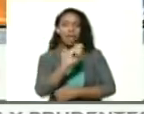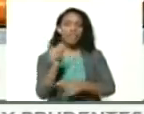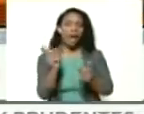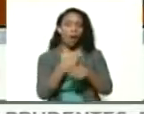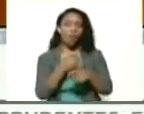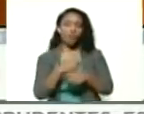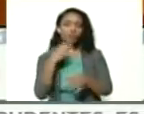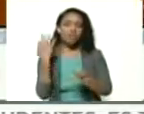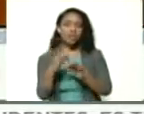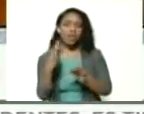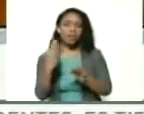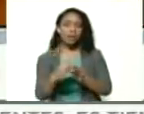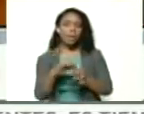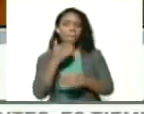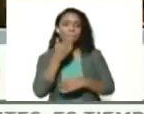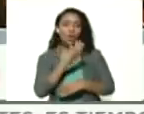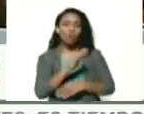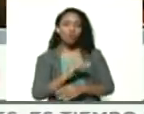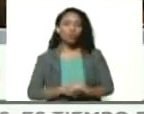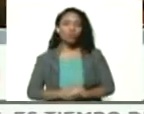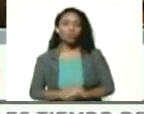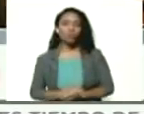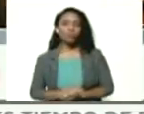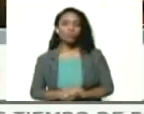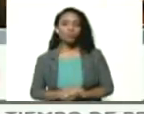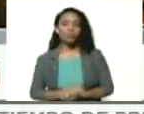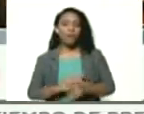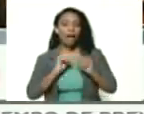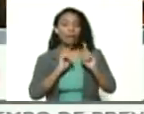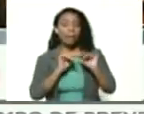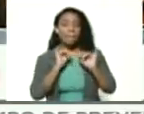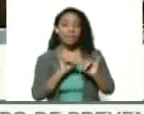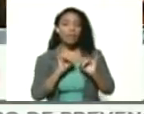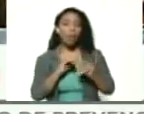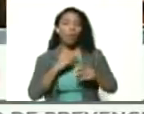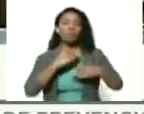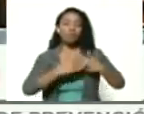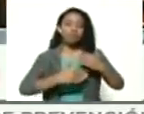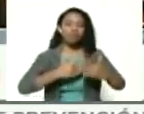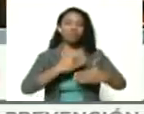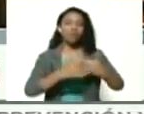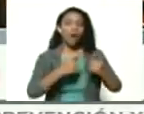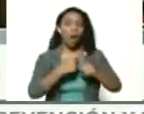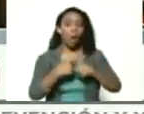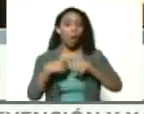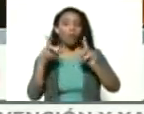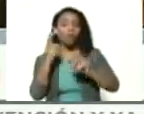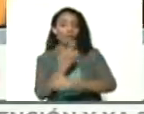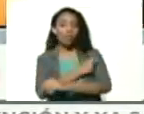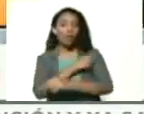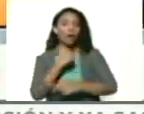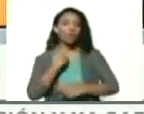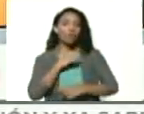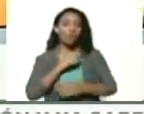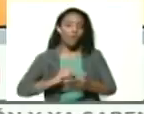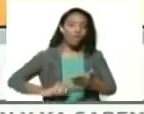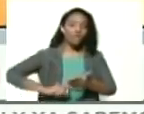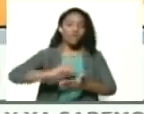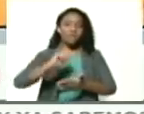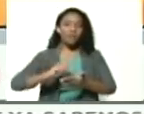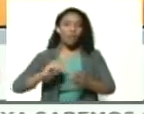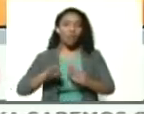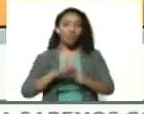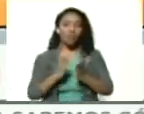septiembre, aproximadamente. Y asimismo vamos a producir las otras vacunas que estamos firmando en el mundo